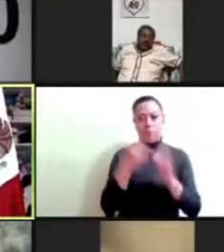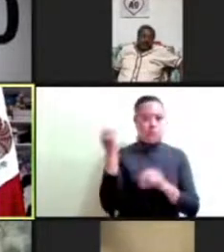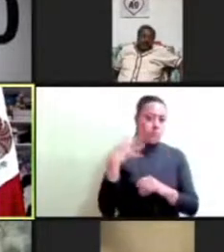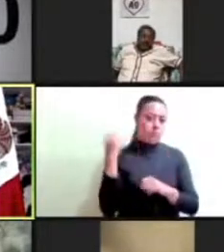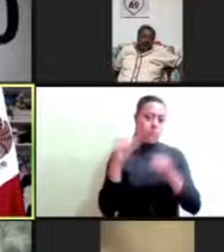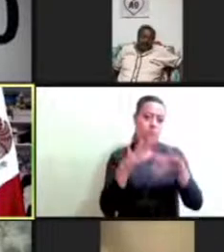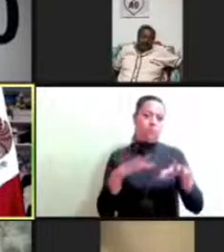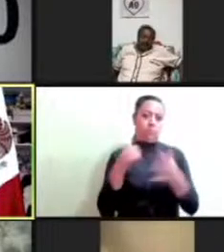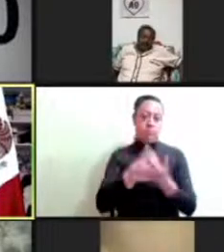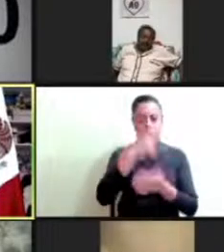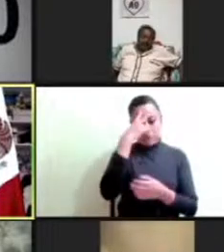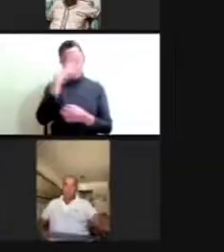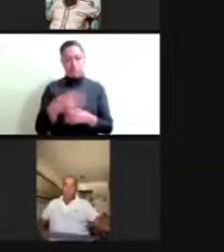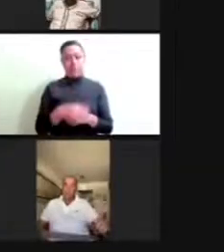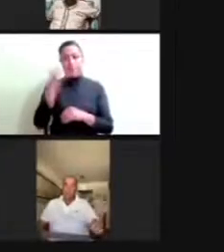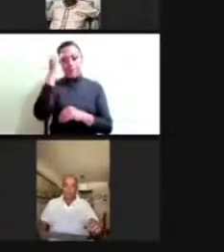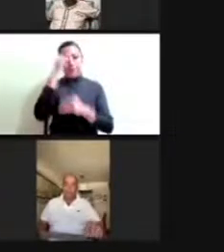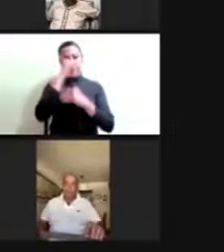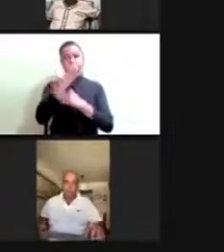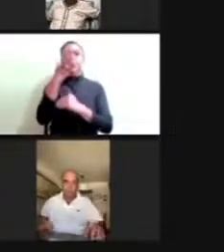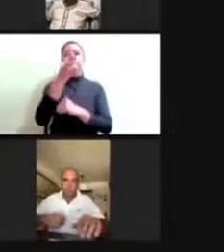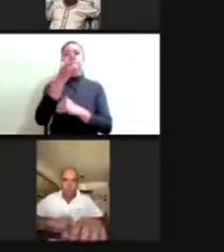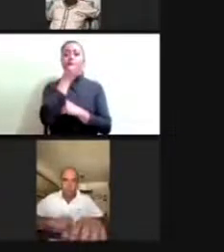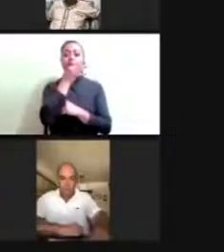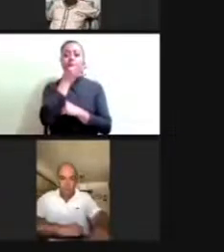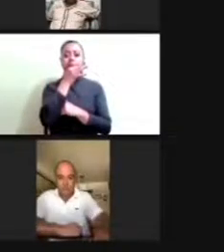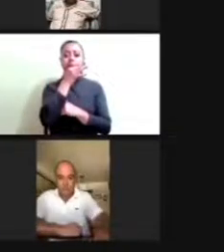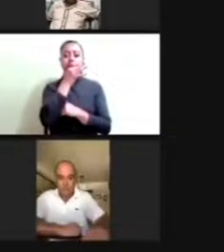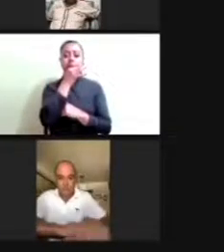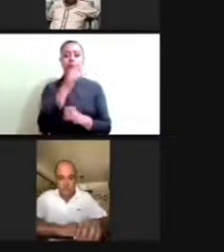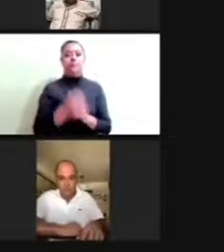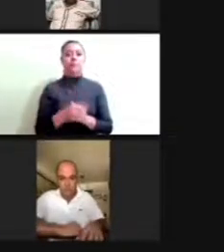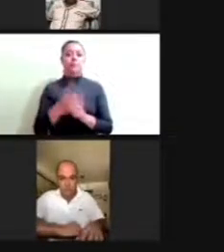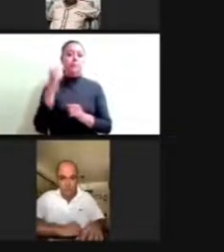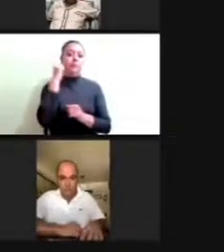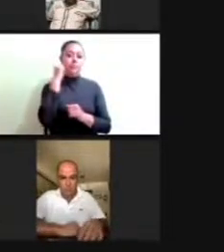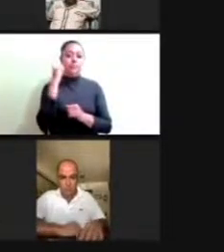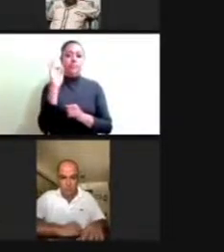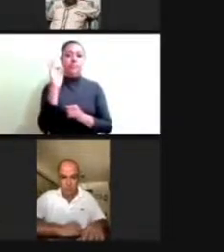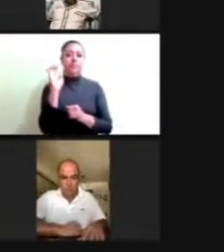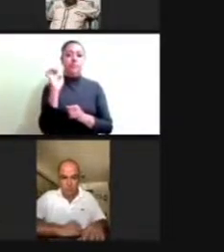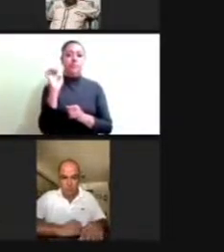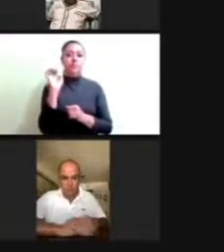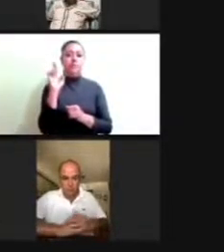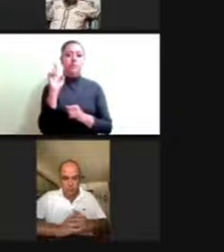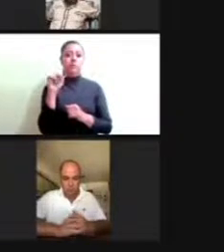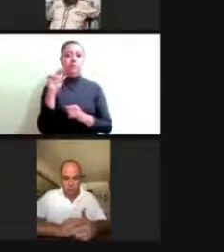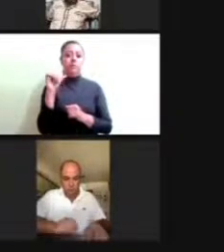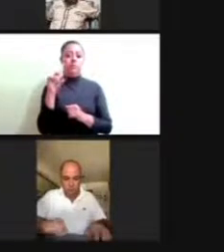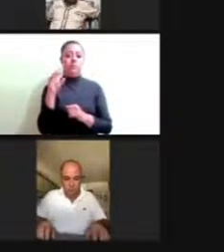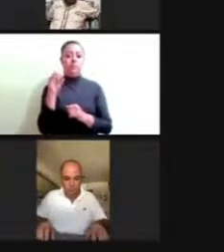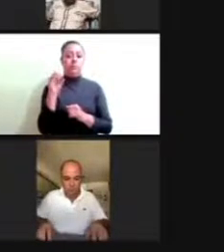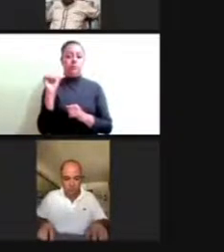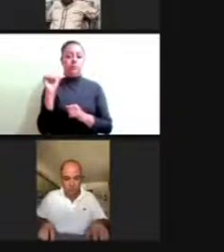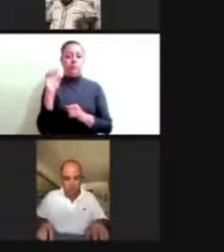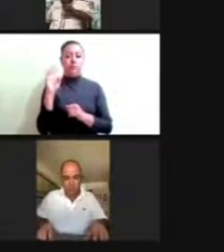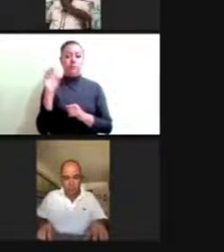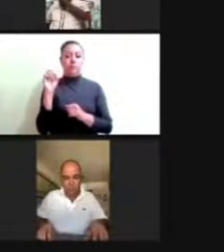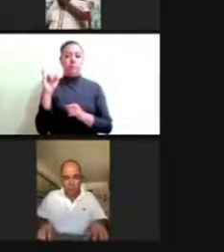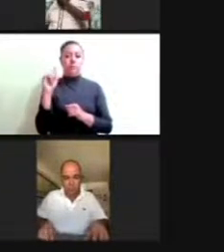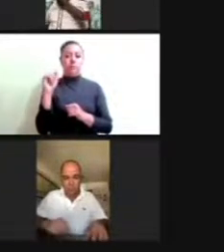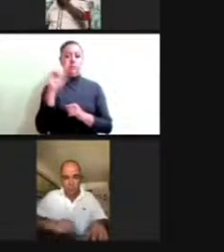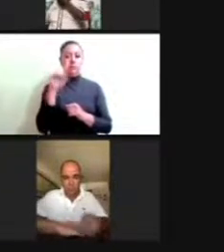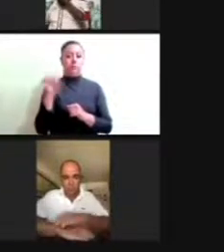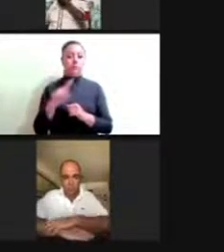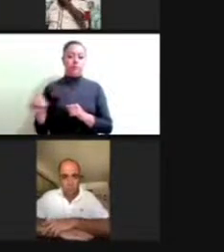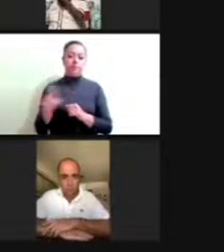palabra hasta por 5 minutos al diputado Fernando José Abuitizaro, a nombre de la Comisión de Desarrollo e Infraestructura Urbana y Vivienda.